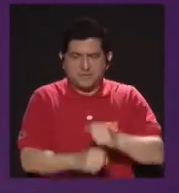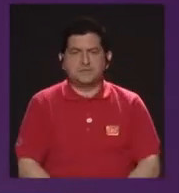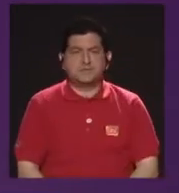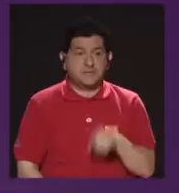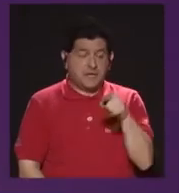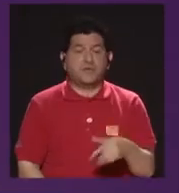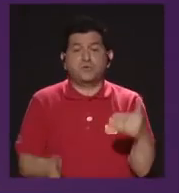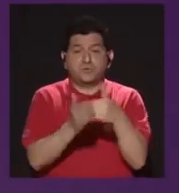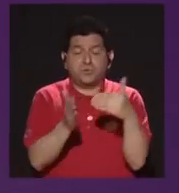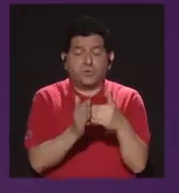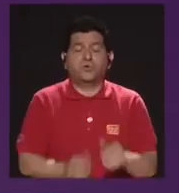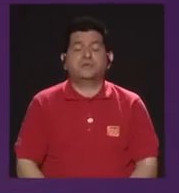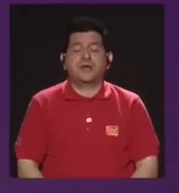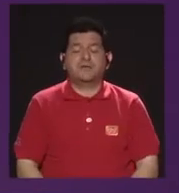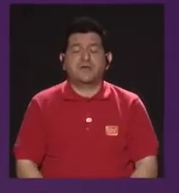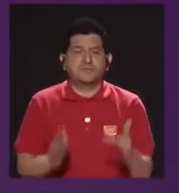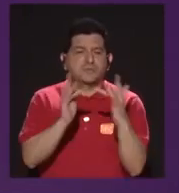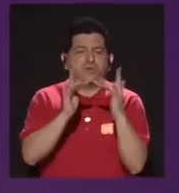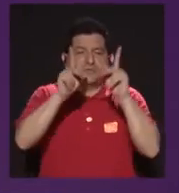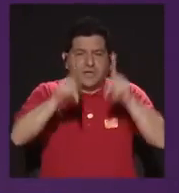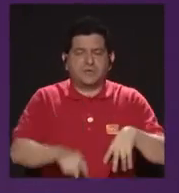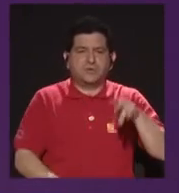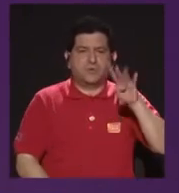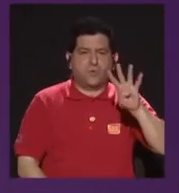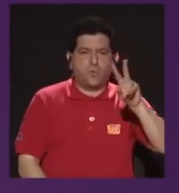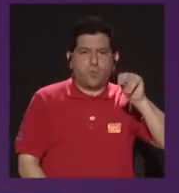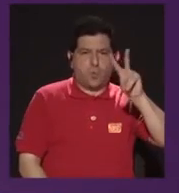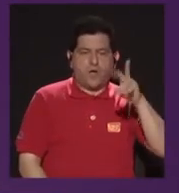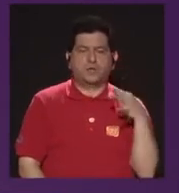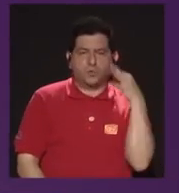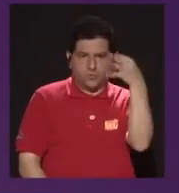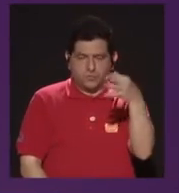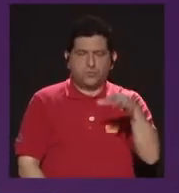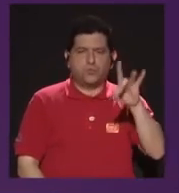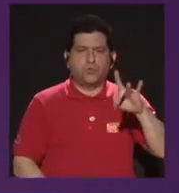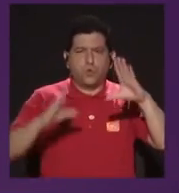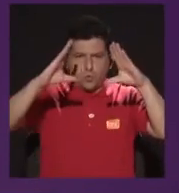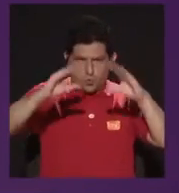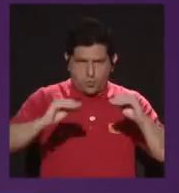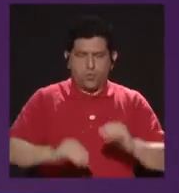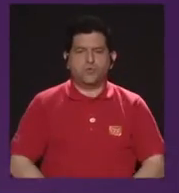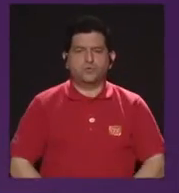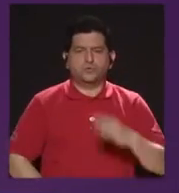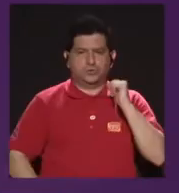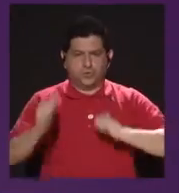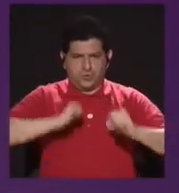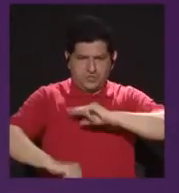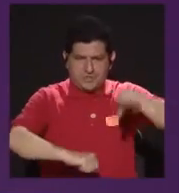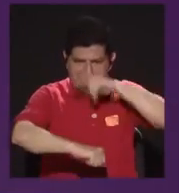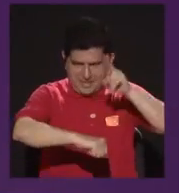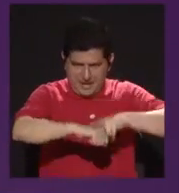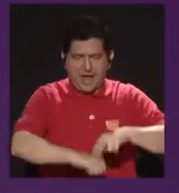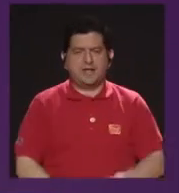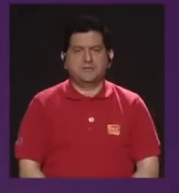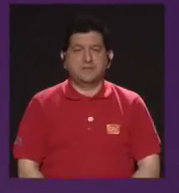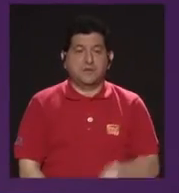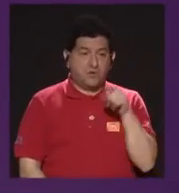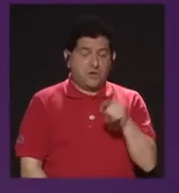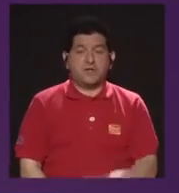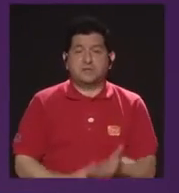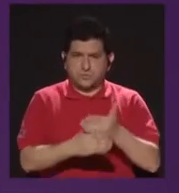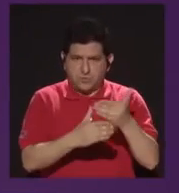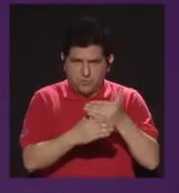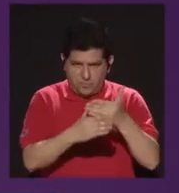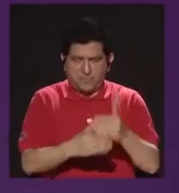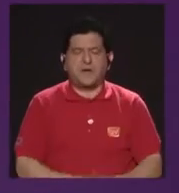reencuentro con su público el 4 de noviembre próximo a las 8 de la noche en el teatro nacional el concierto es una coproducción